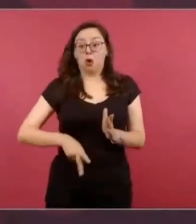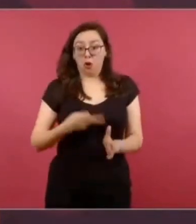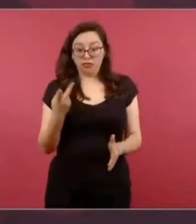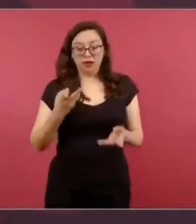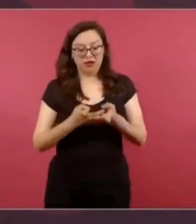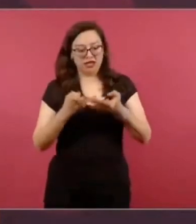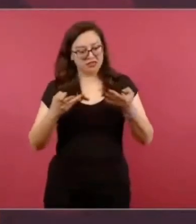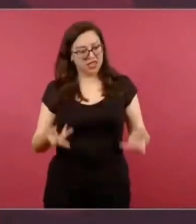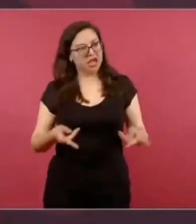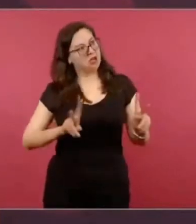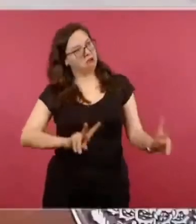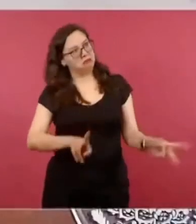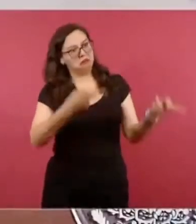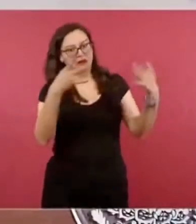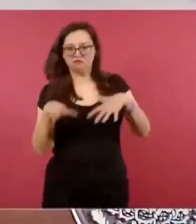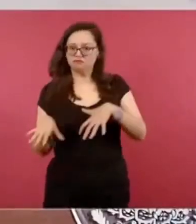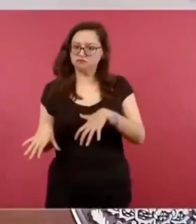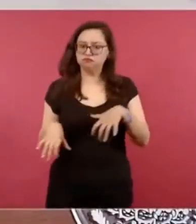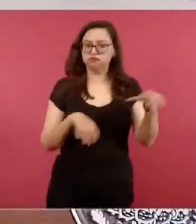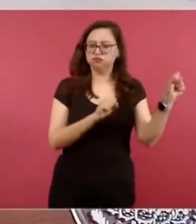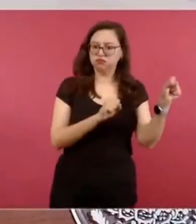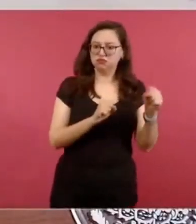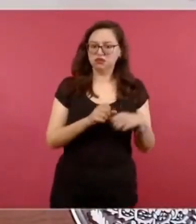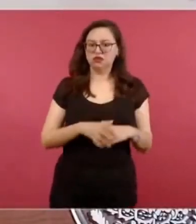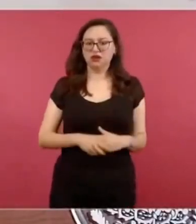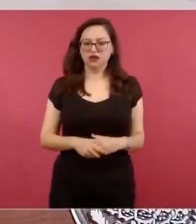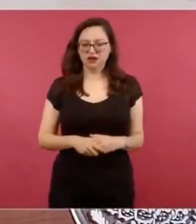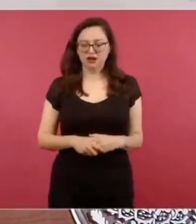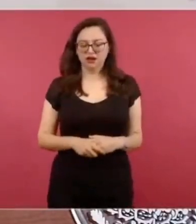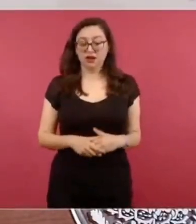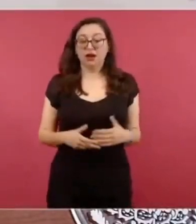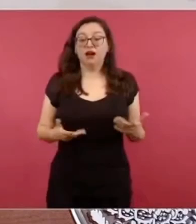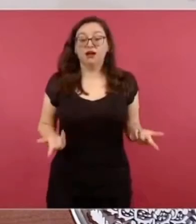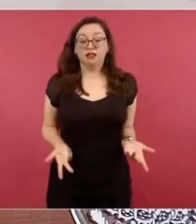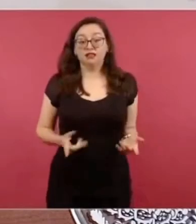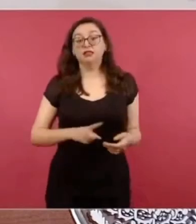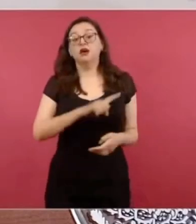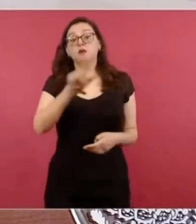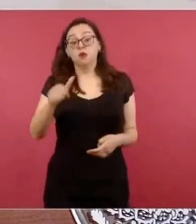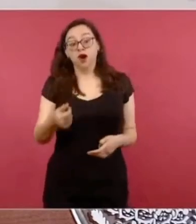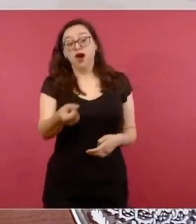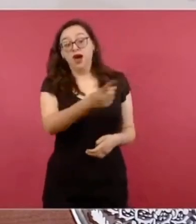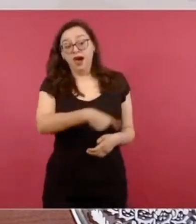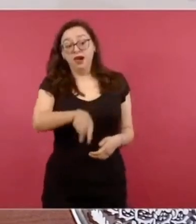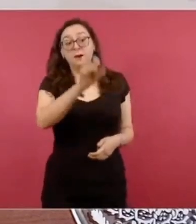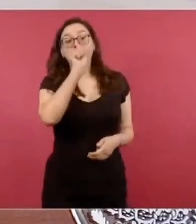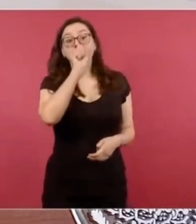¿Qué no fueron ellos los que fueron a buscar a Miramar,